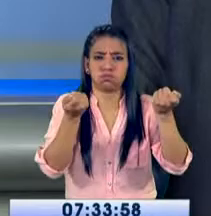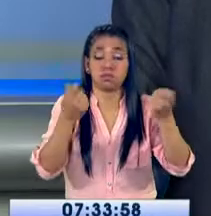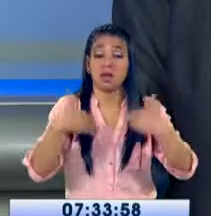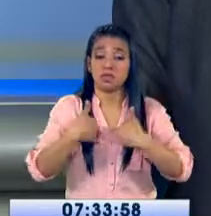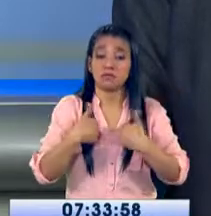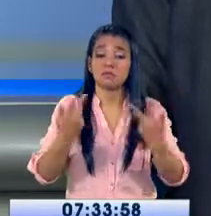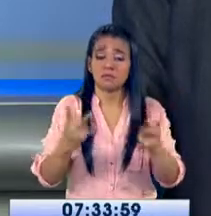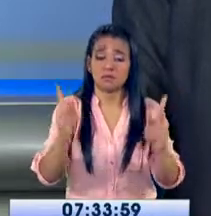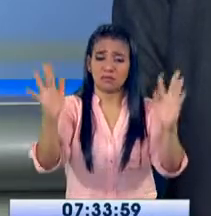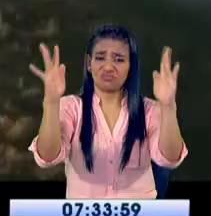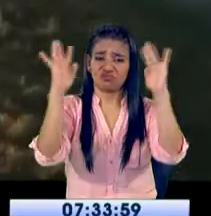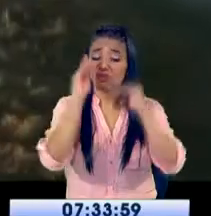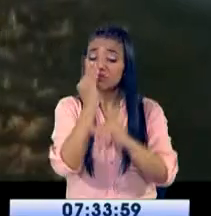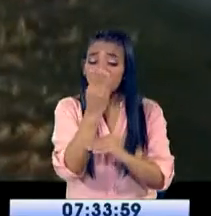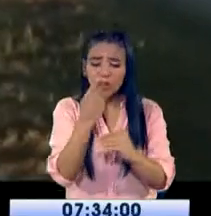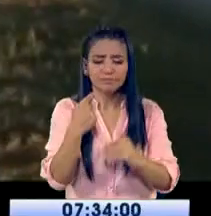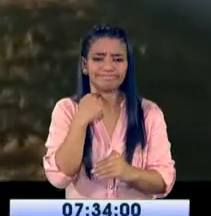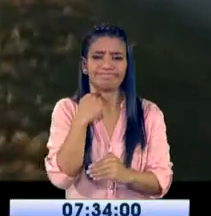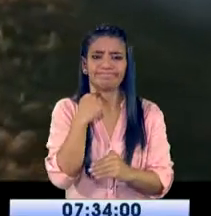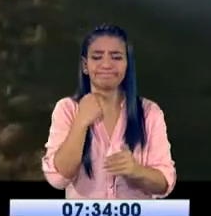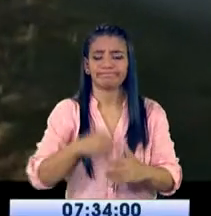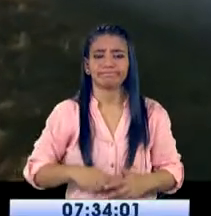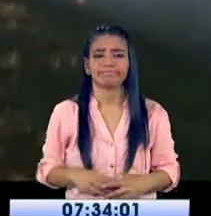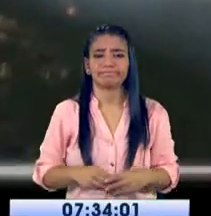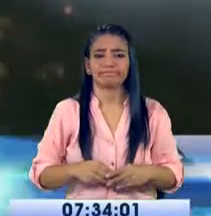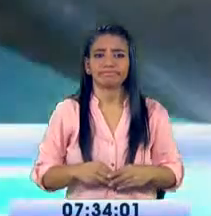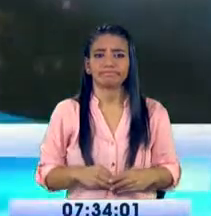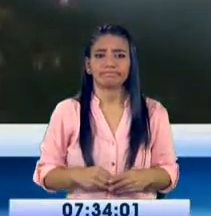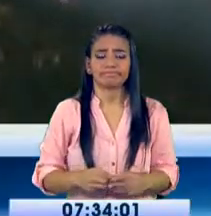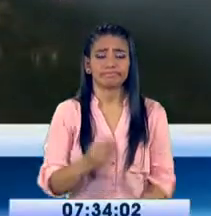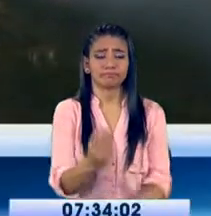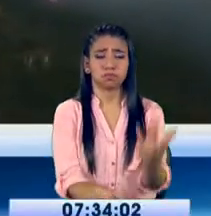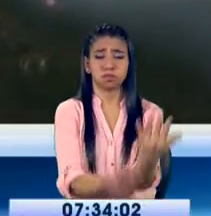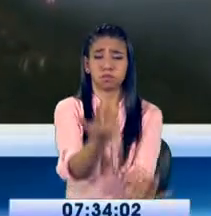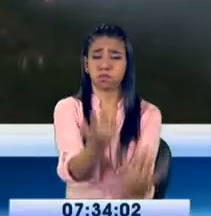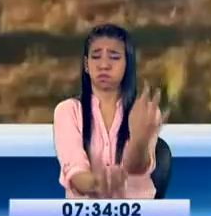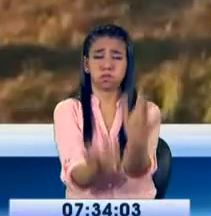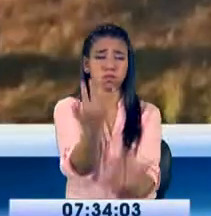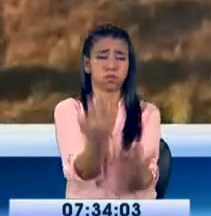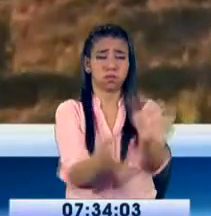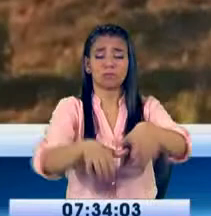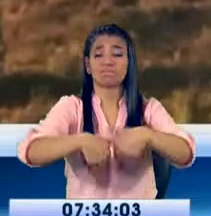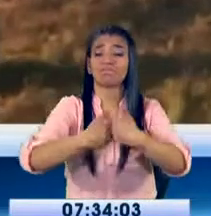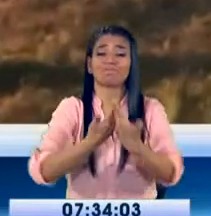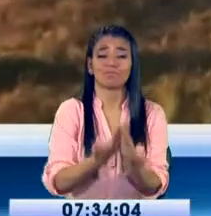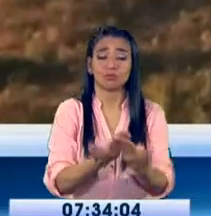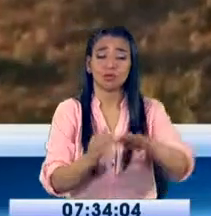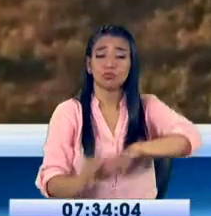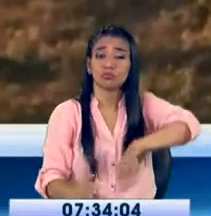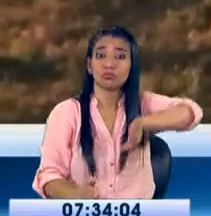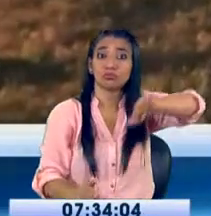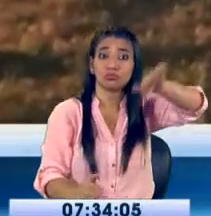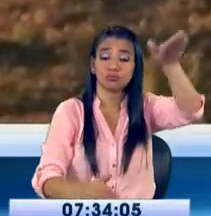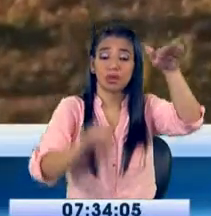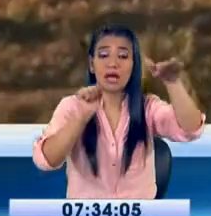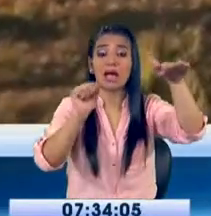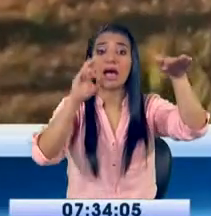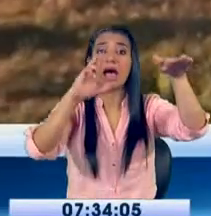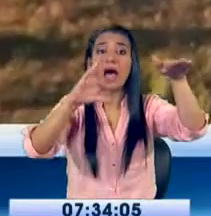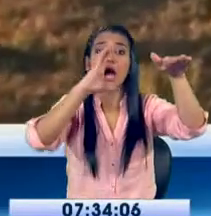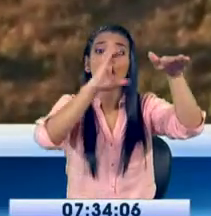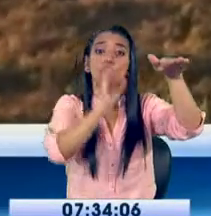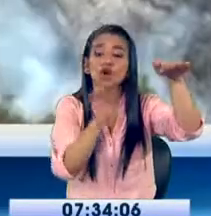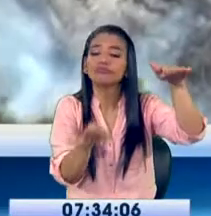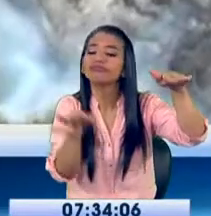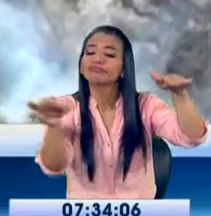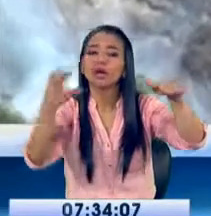más afectadas. Un incendio forestal de grandes proporciones se registra en los cerros de Arco y Corredores en el